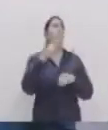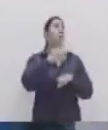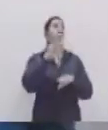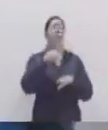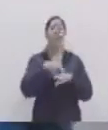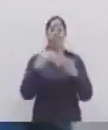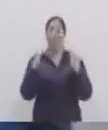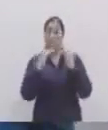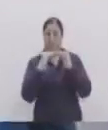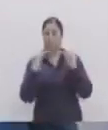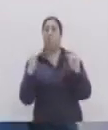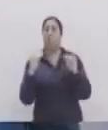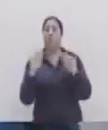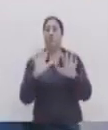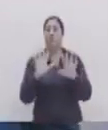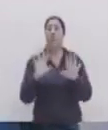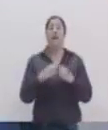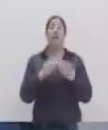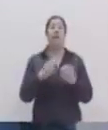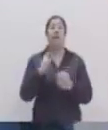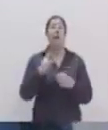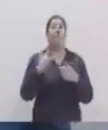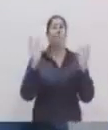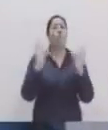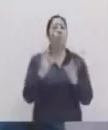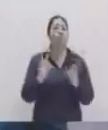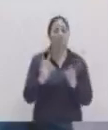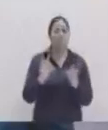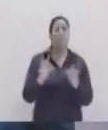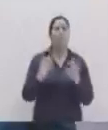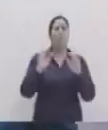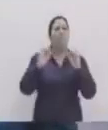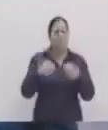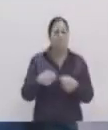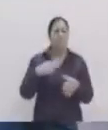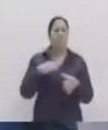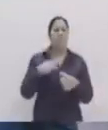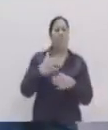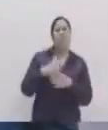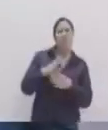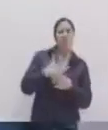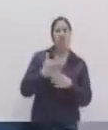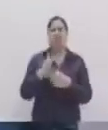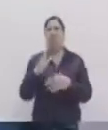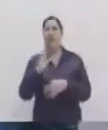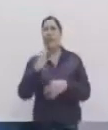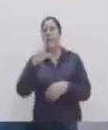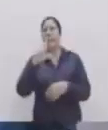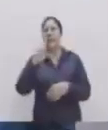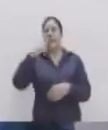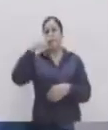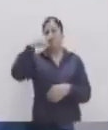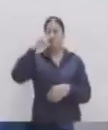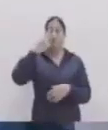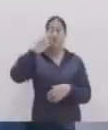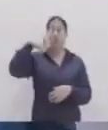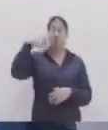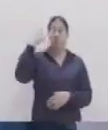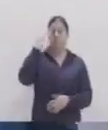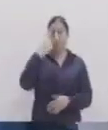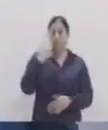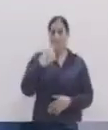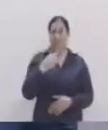¿Estamos? Y entonces es una forma de compartir electrones. ¿ya? Vamos a suponer,